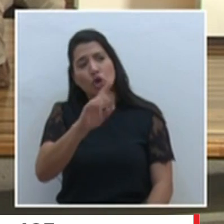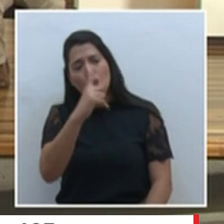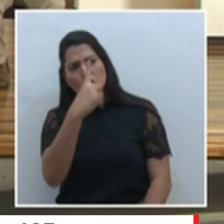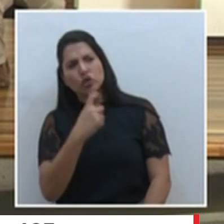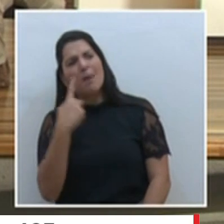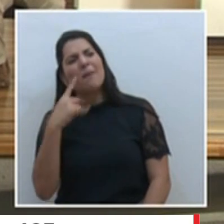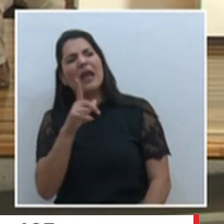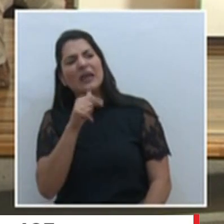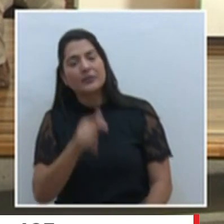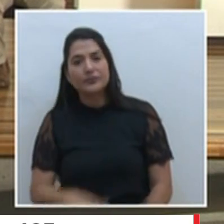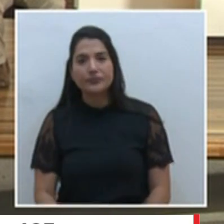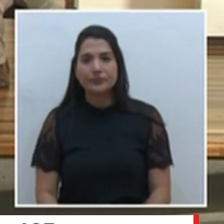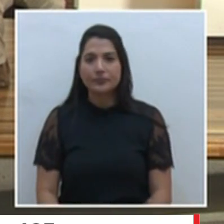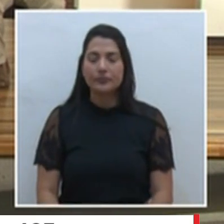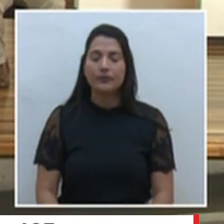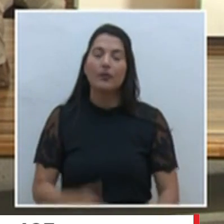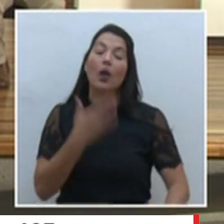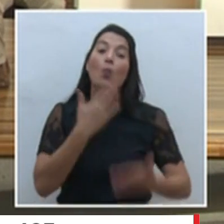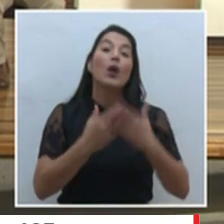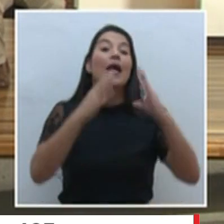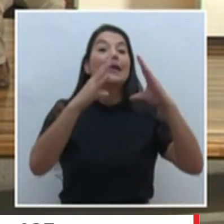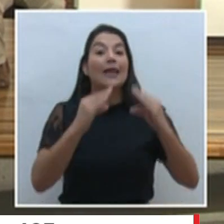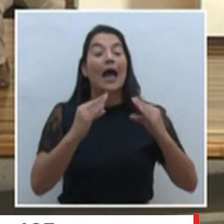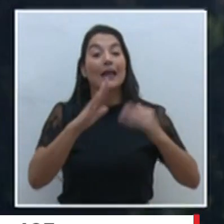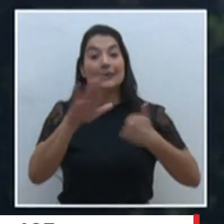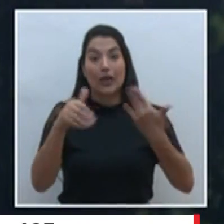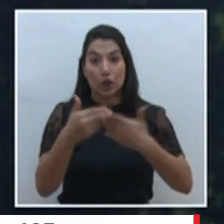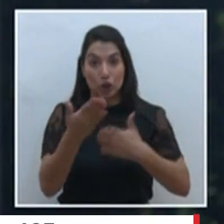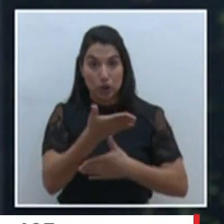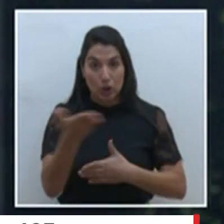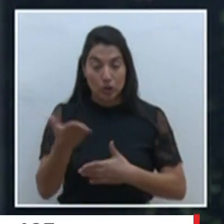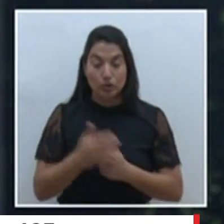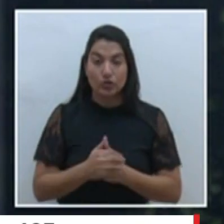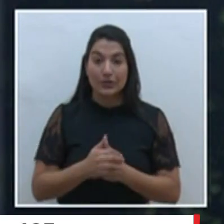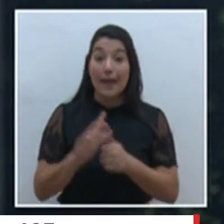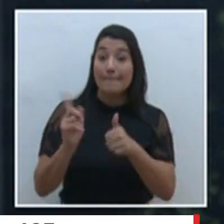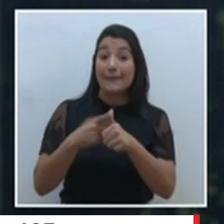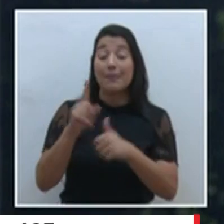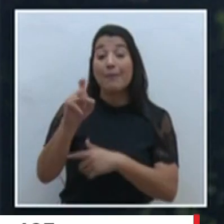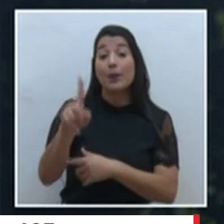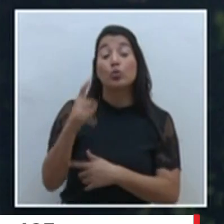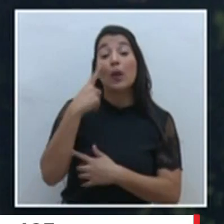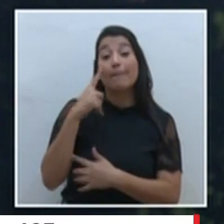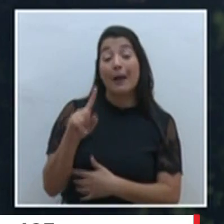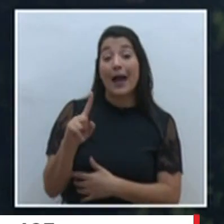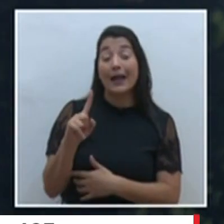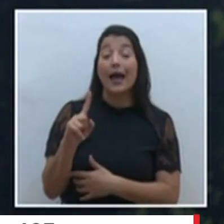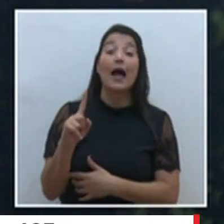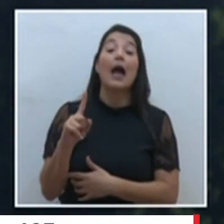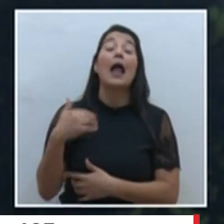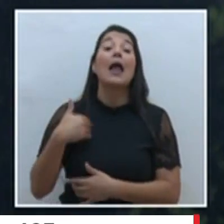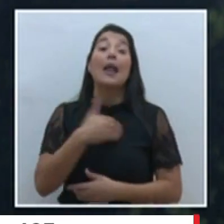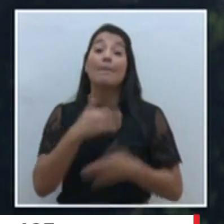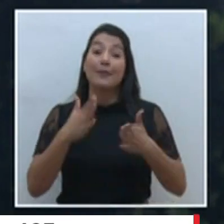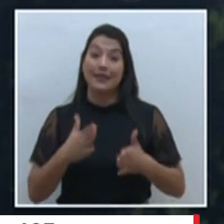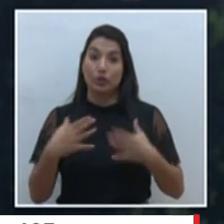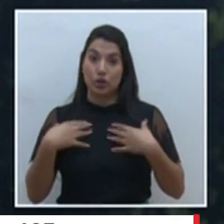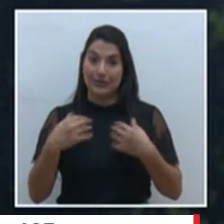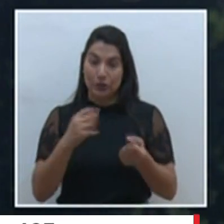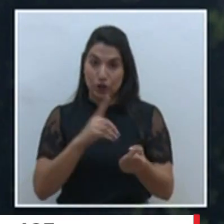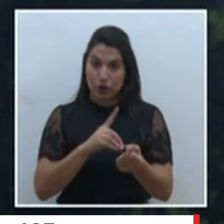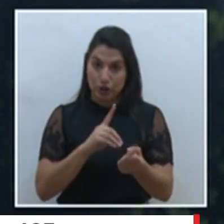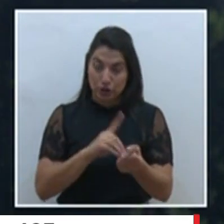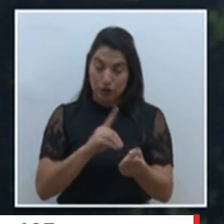pregunta. Buenas tardes a todos. La primera consulta sería para el señor ministro.